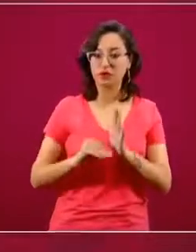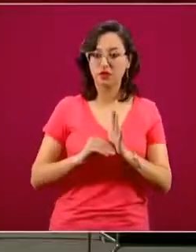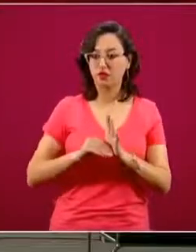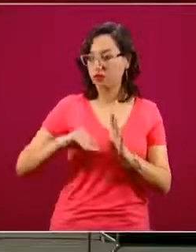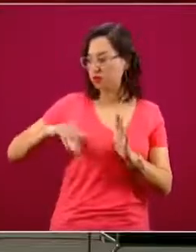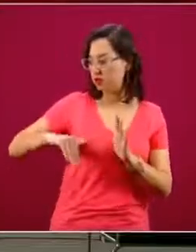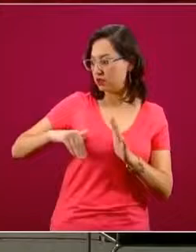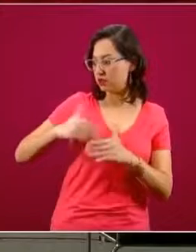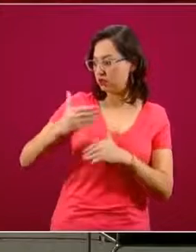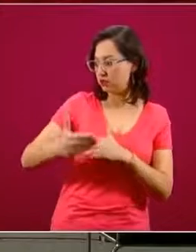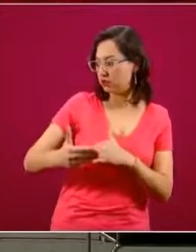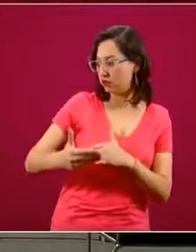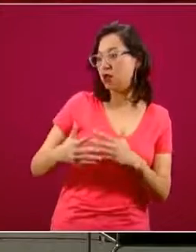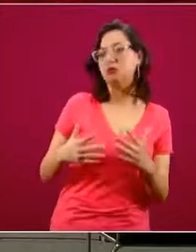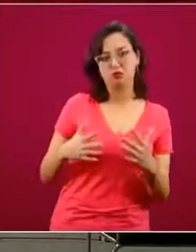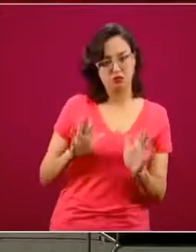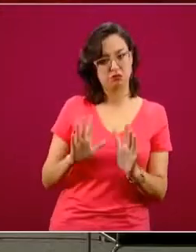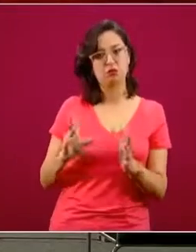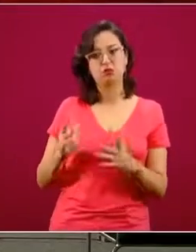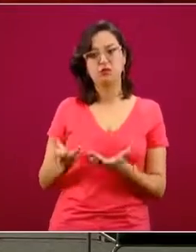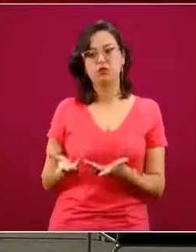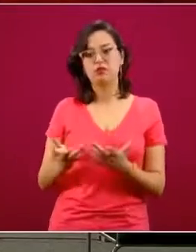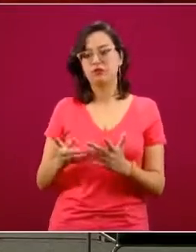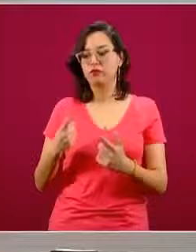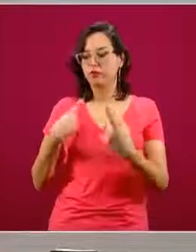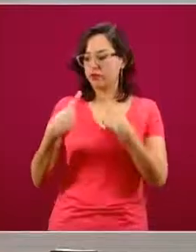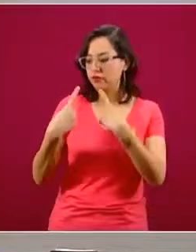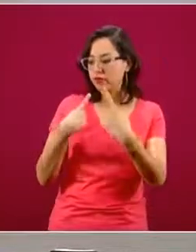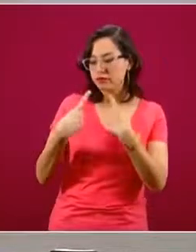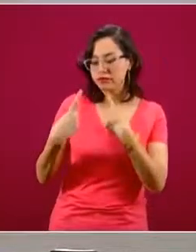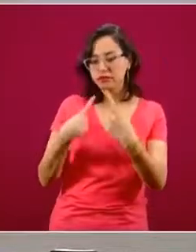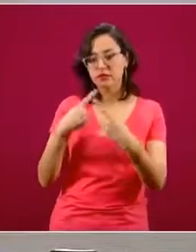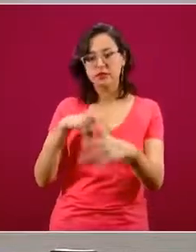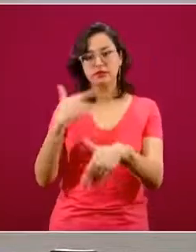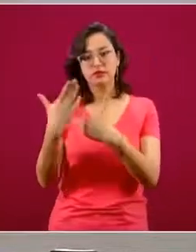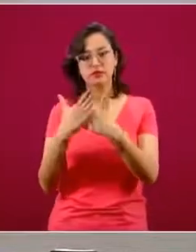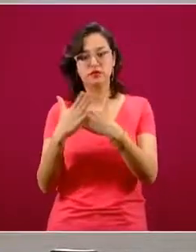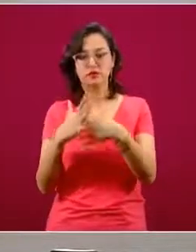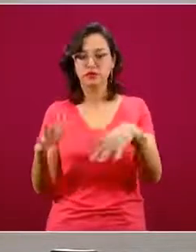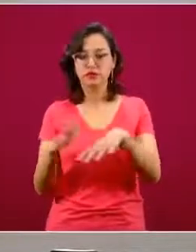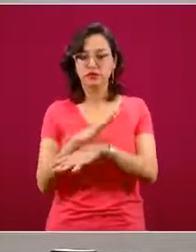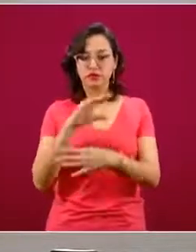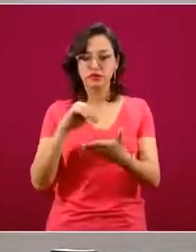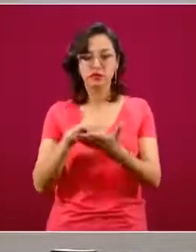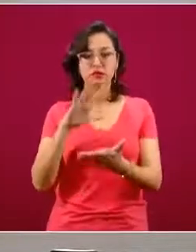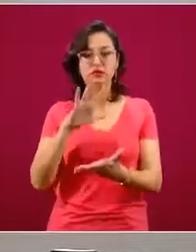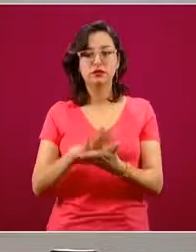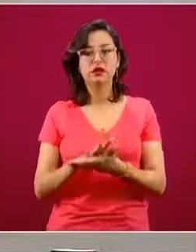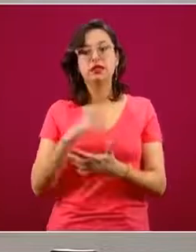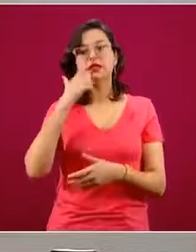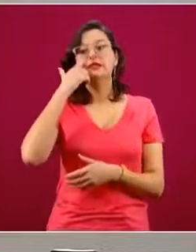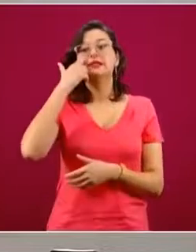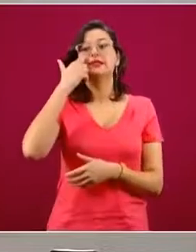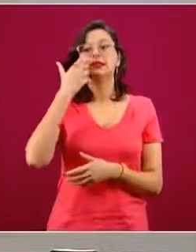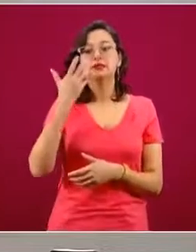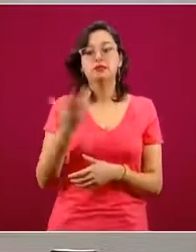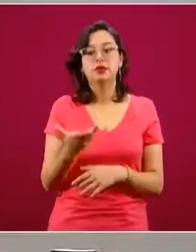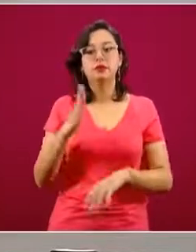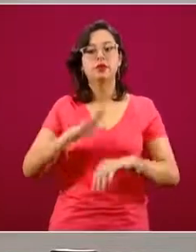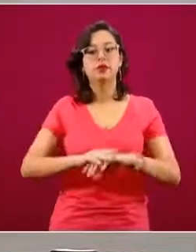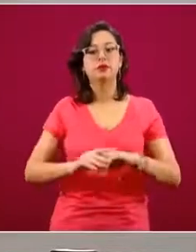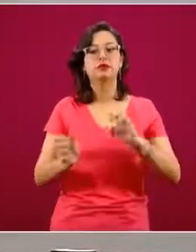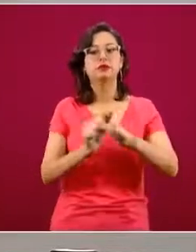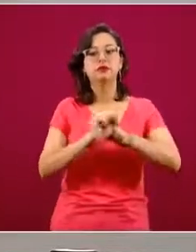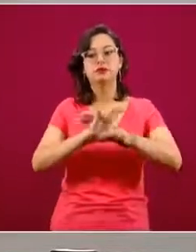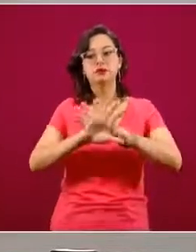modificar? Se está modificando, está la sesión permanente del Comité de Vigilancia Epidemiológica, porque nos interesa que quede más